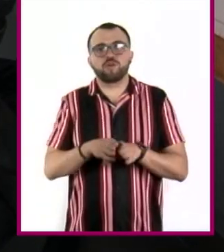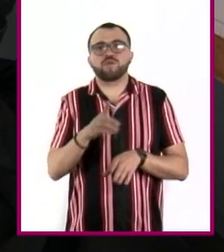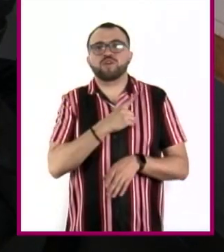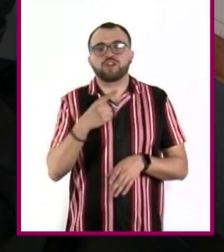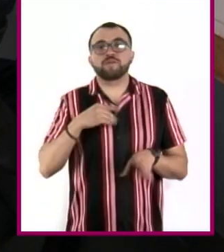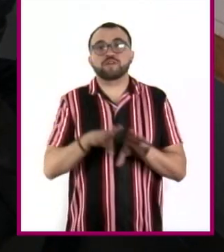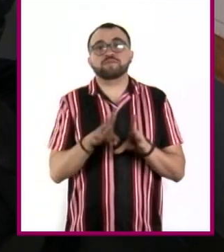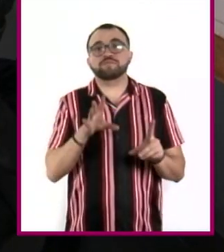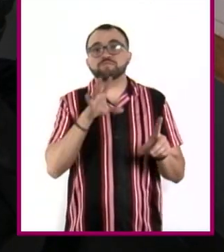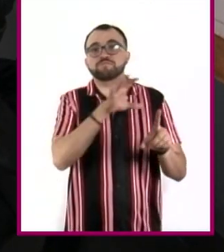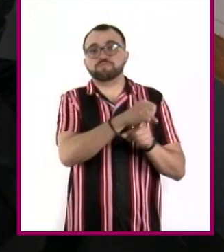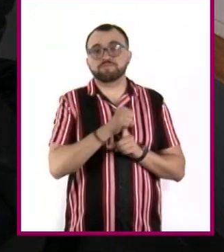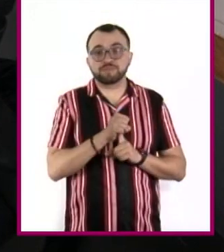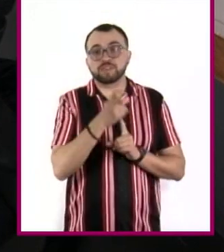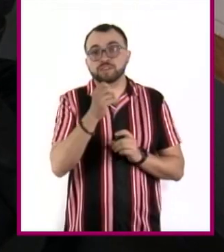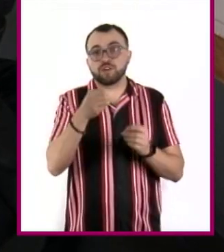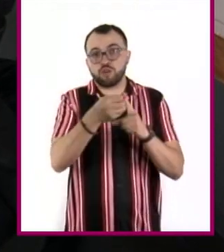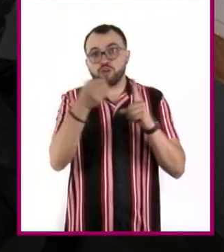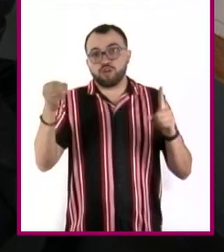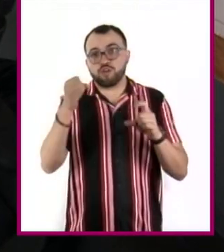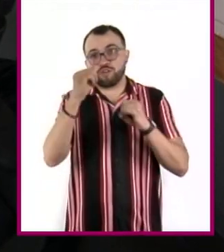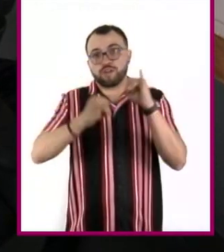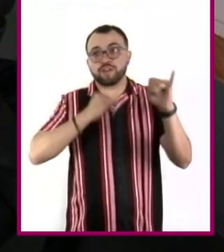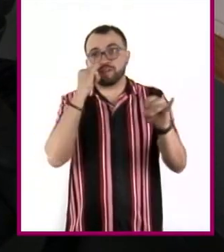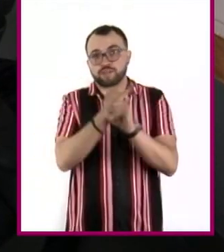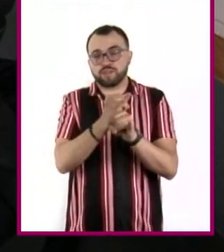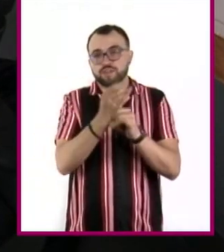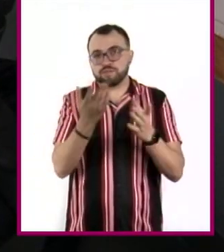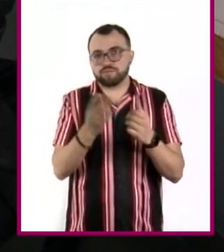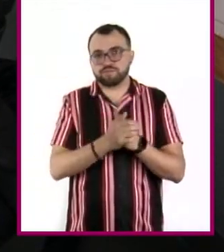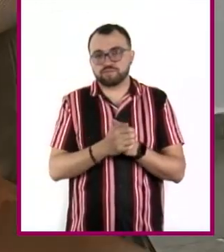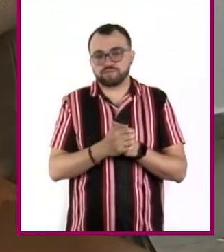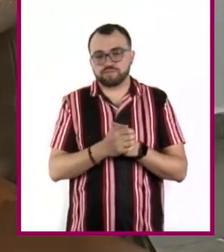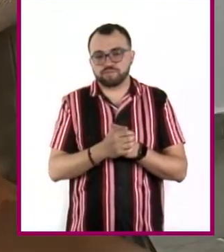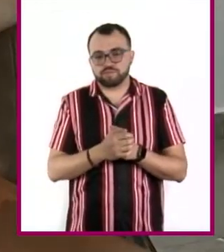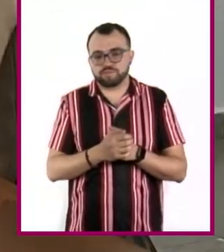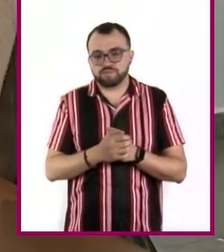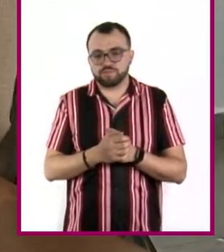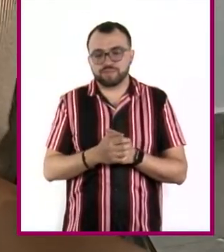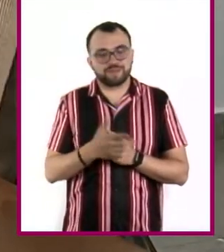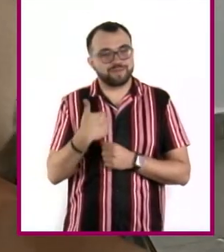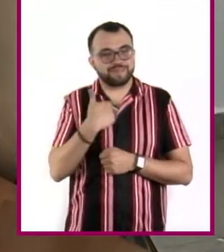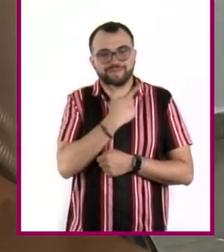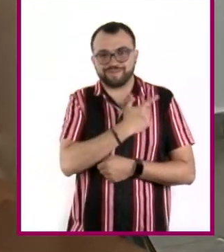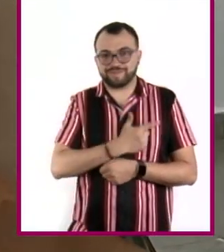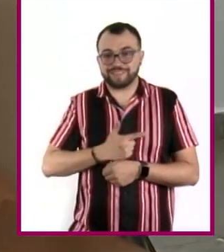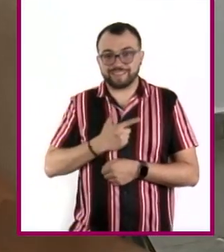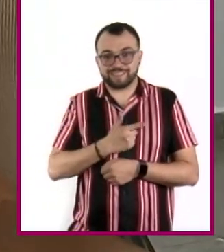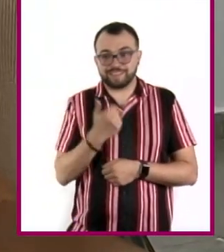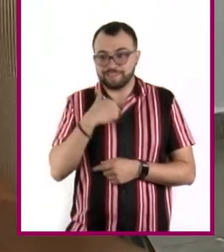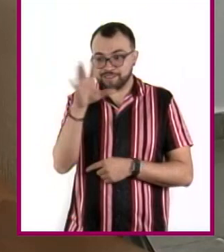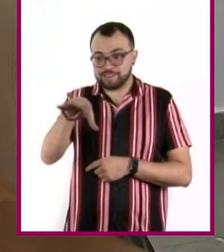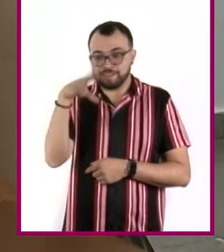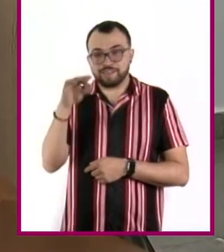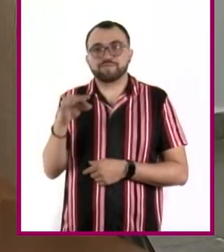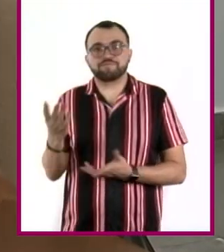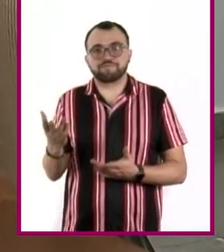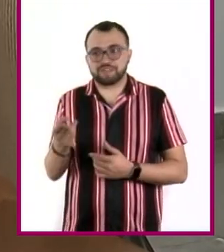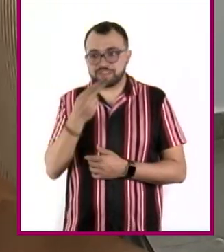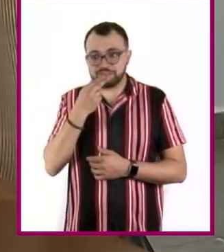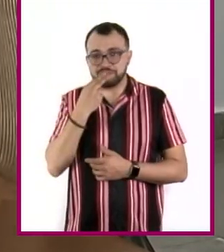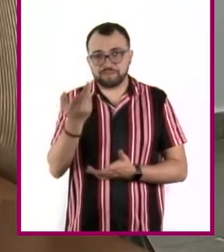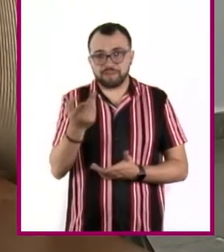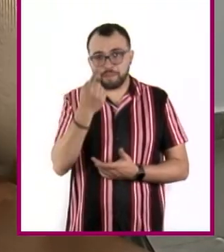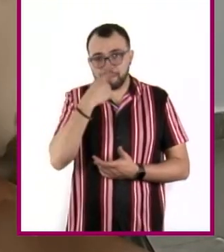la organización internacional en la que el mundo se desenvuelve actualmente. Me da gusto que lo que conseguimos nos sirva para hacer las